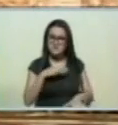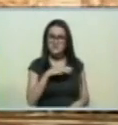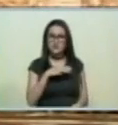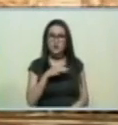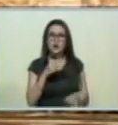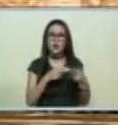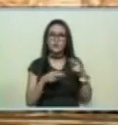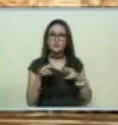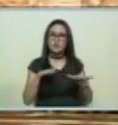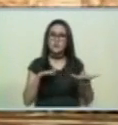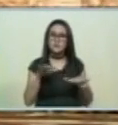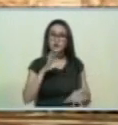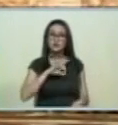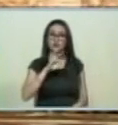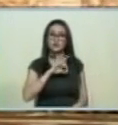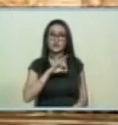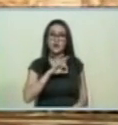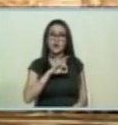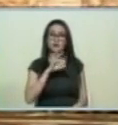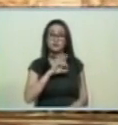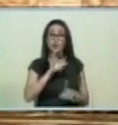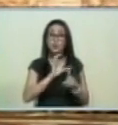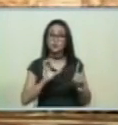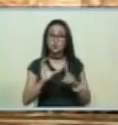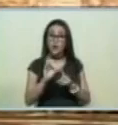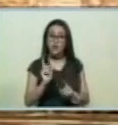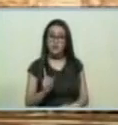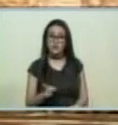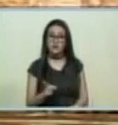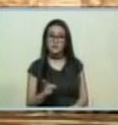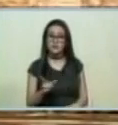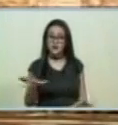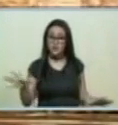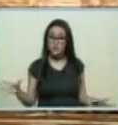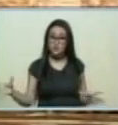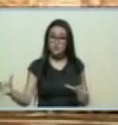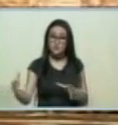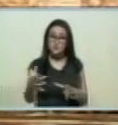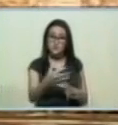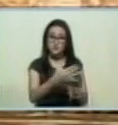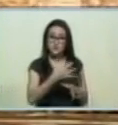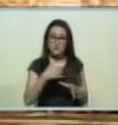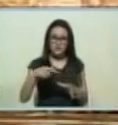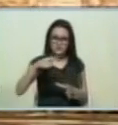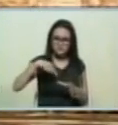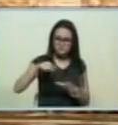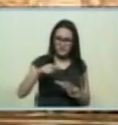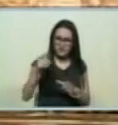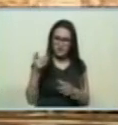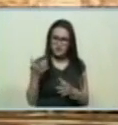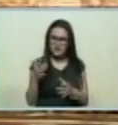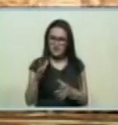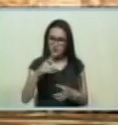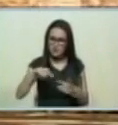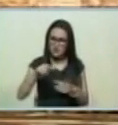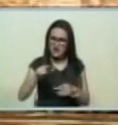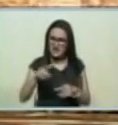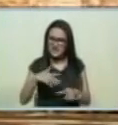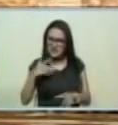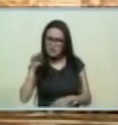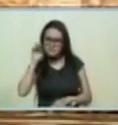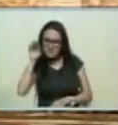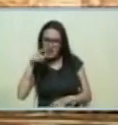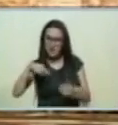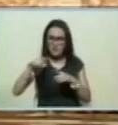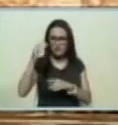debemos construir movimientos sociales, socioculturales, que agrupe los intereses y agrupe la